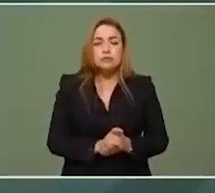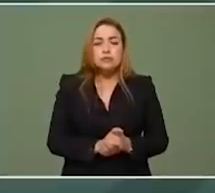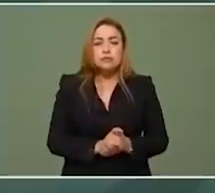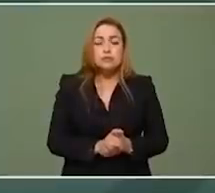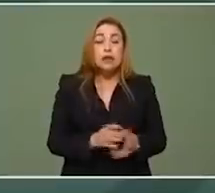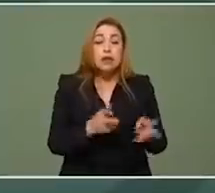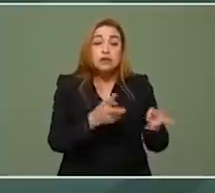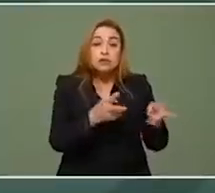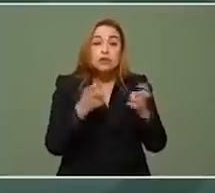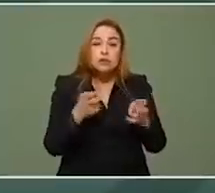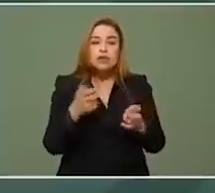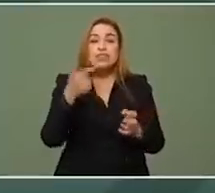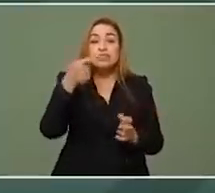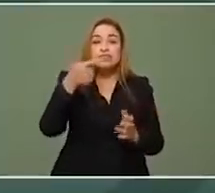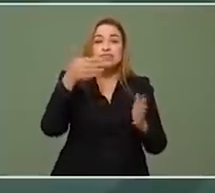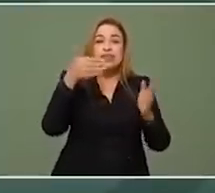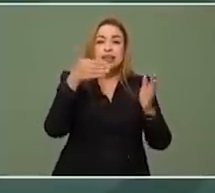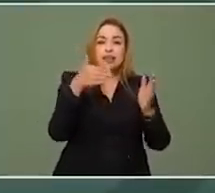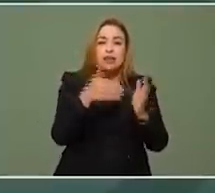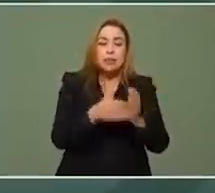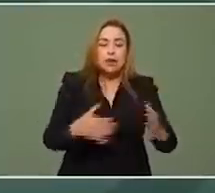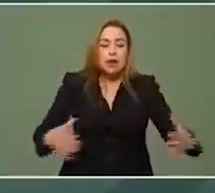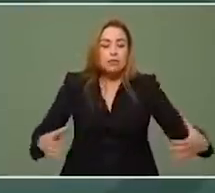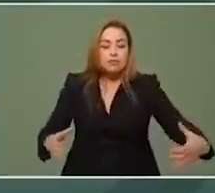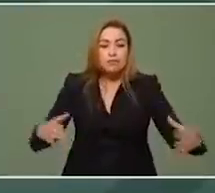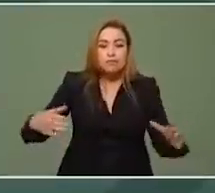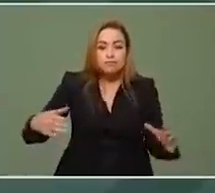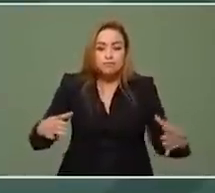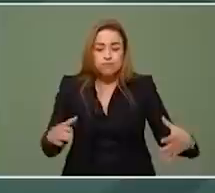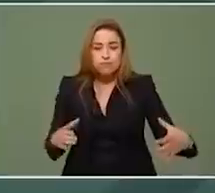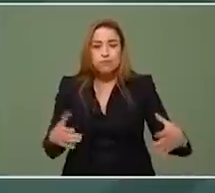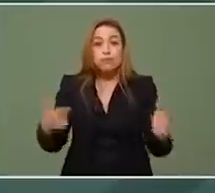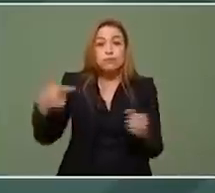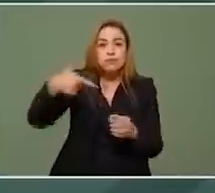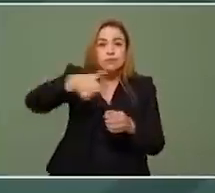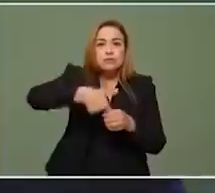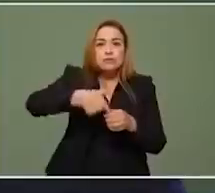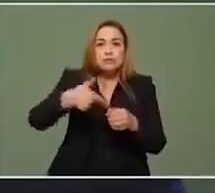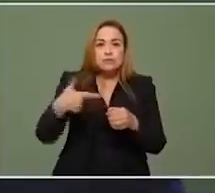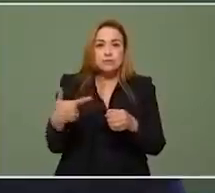siete mil barriles de gasolinas